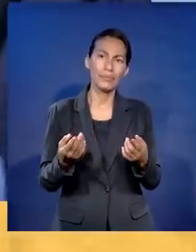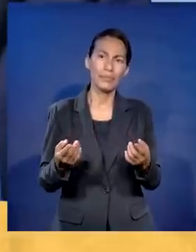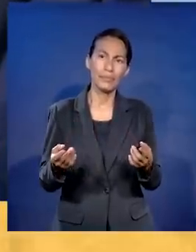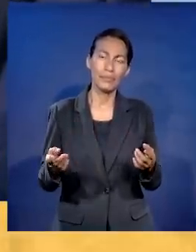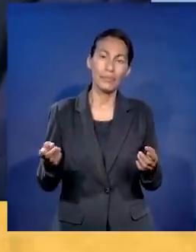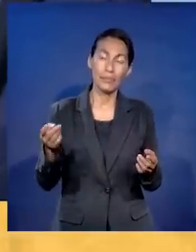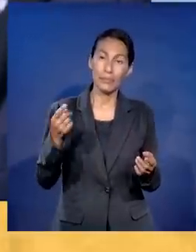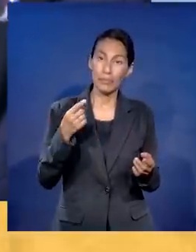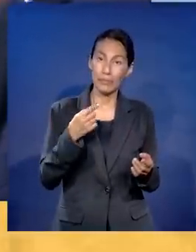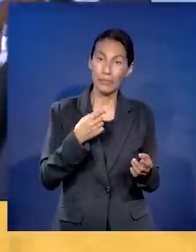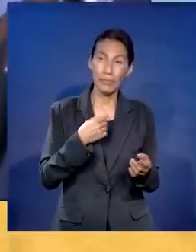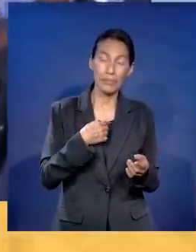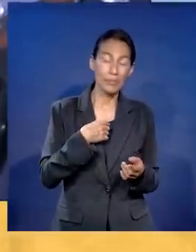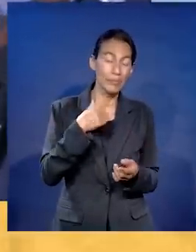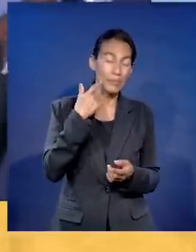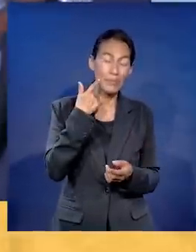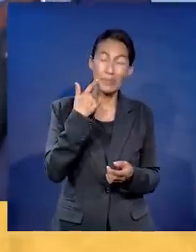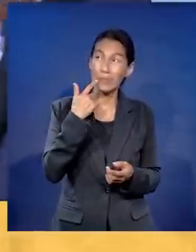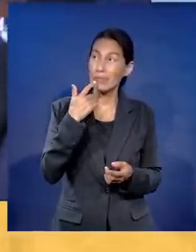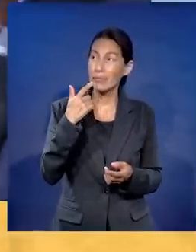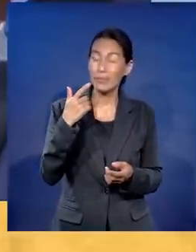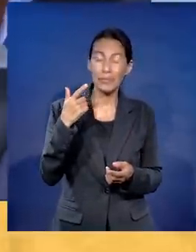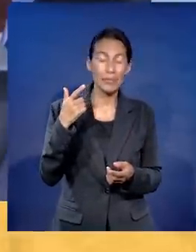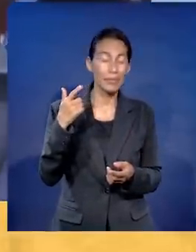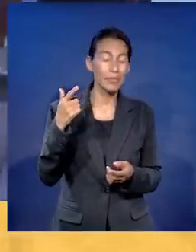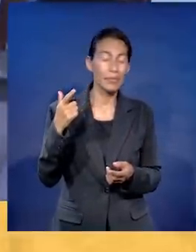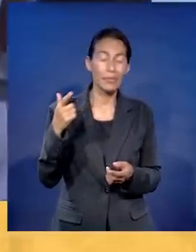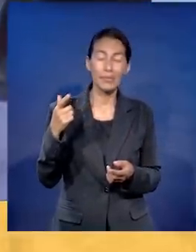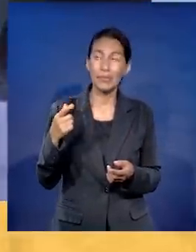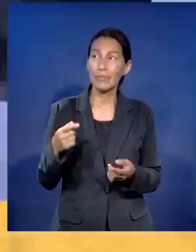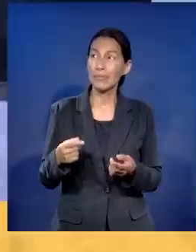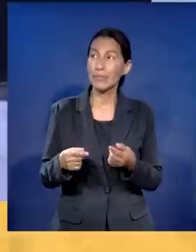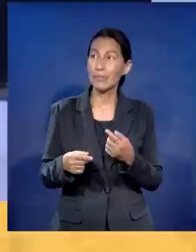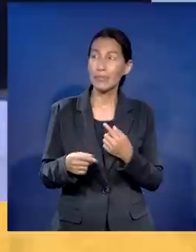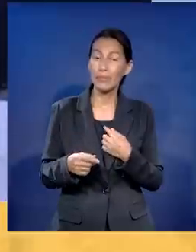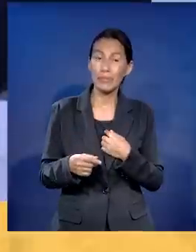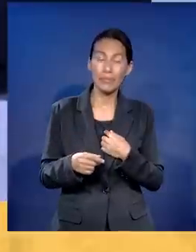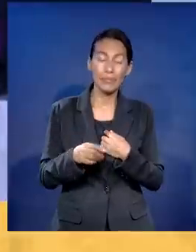yo no quiero yo no puedo